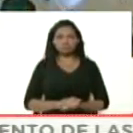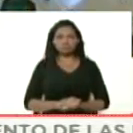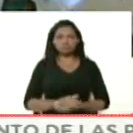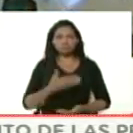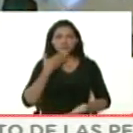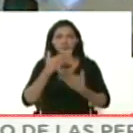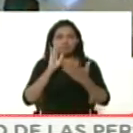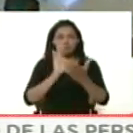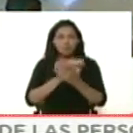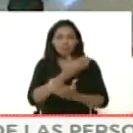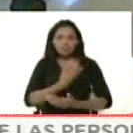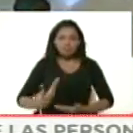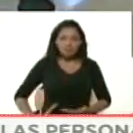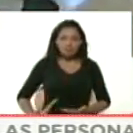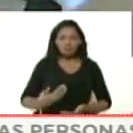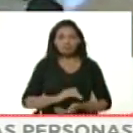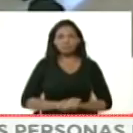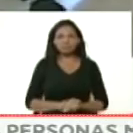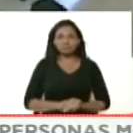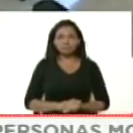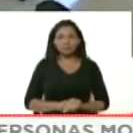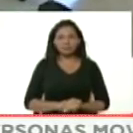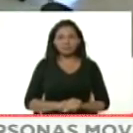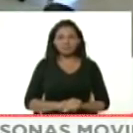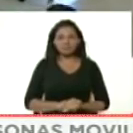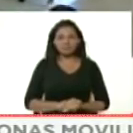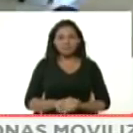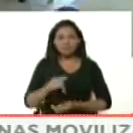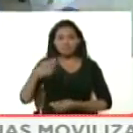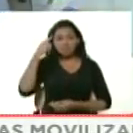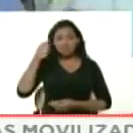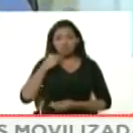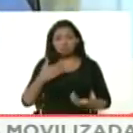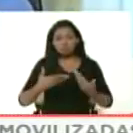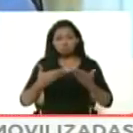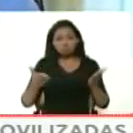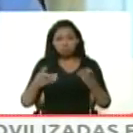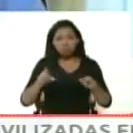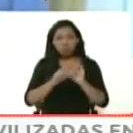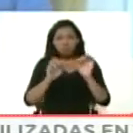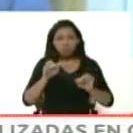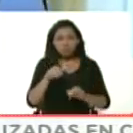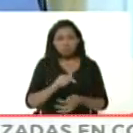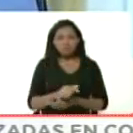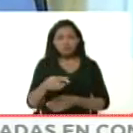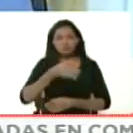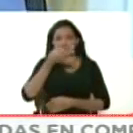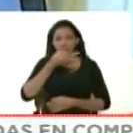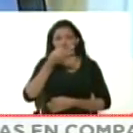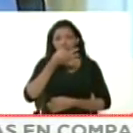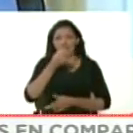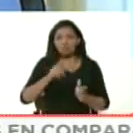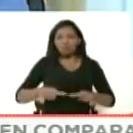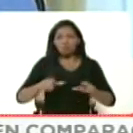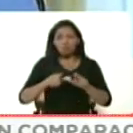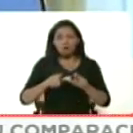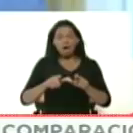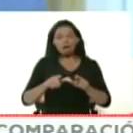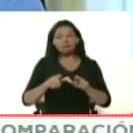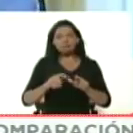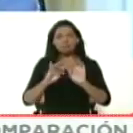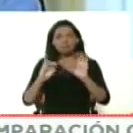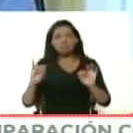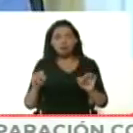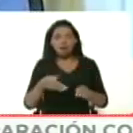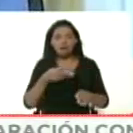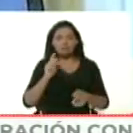compañero presidente. El día de hoy vamos a dedicar esta tarde al sector pecuario, que es un sector